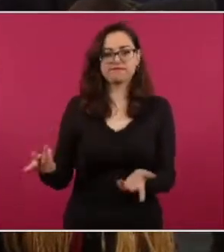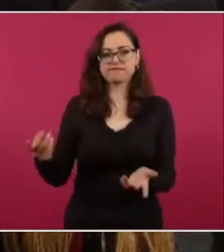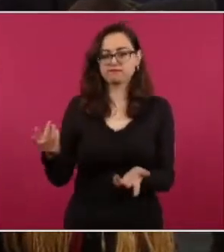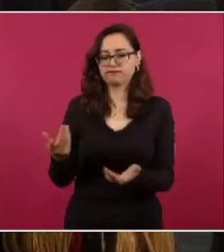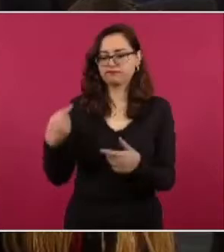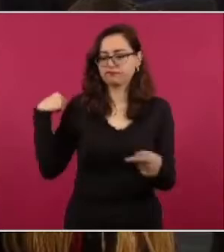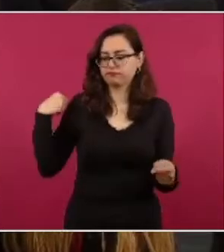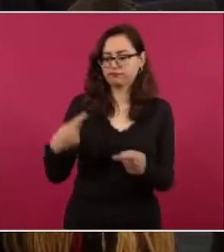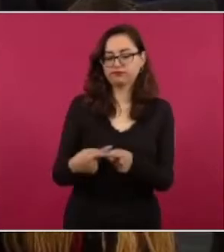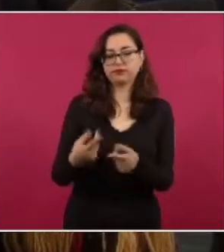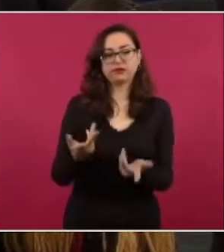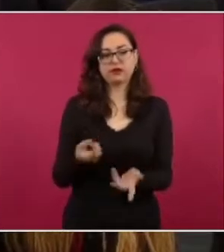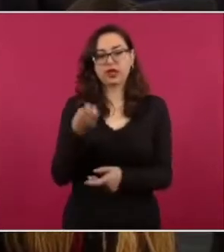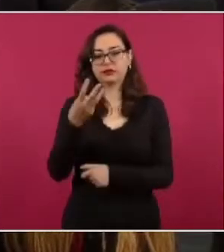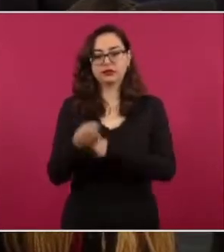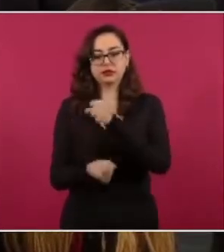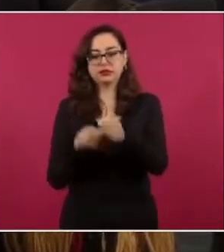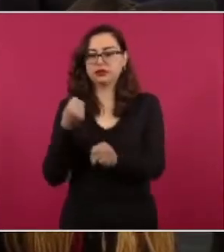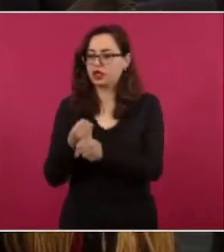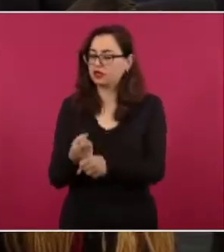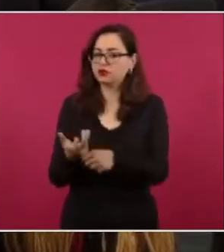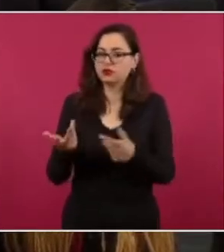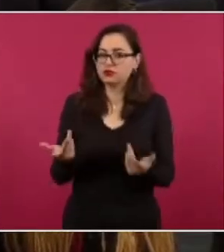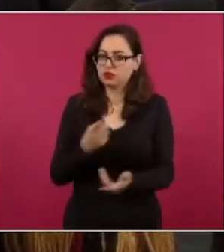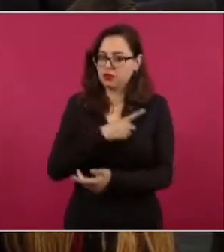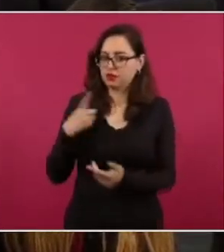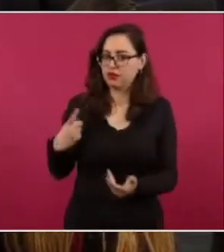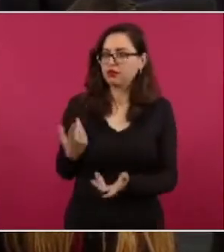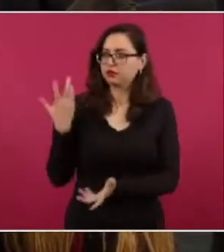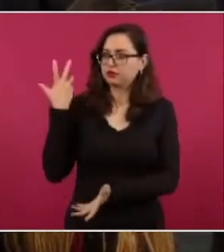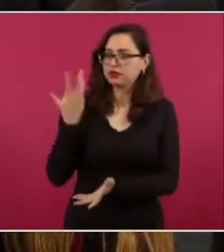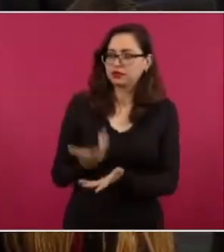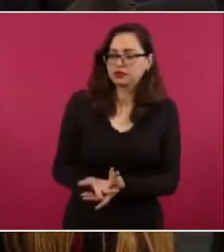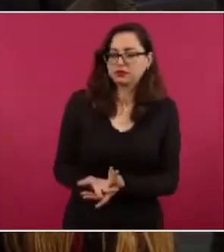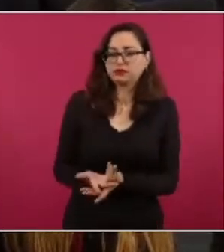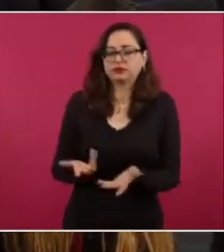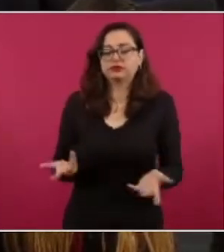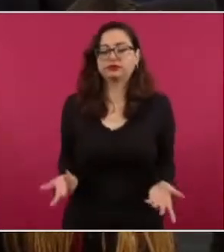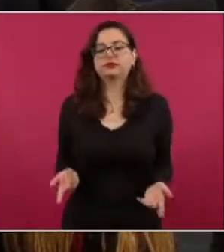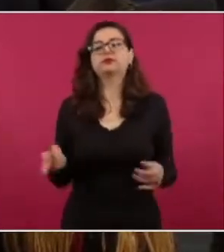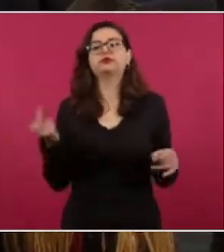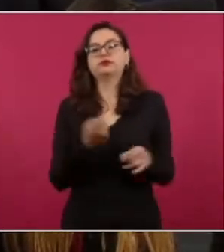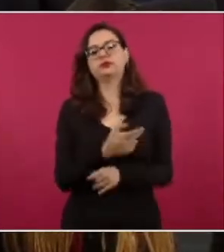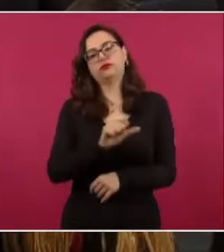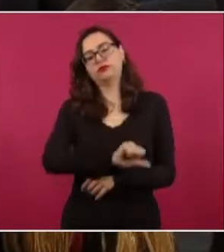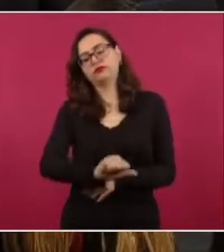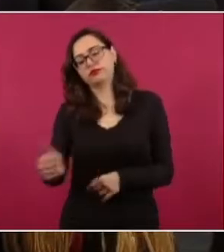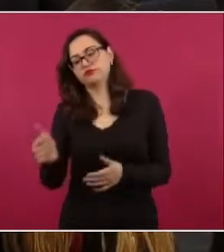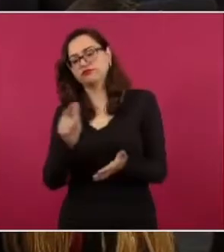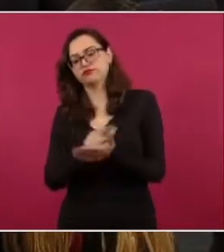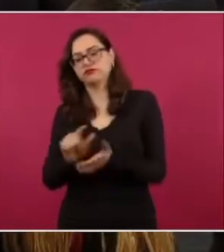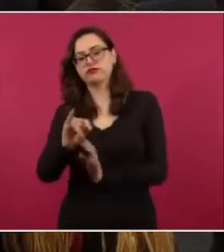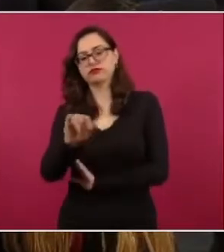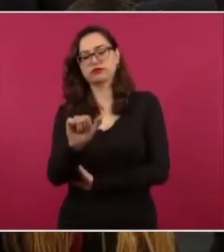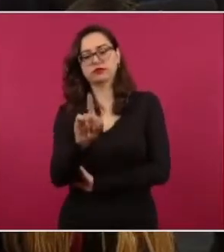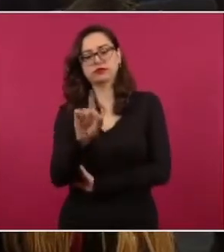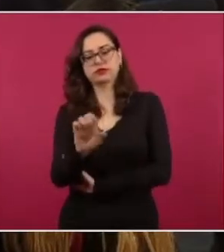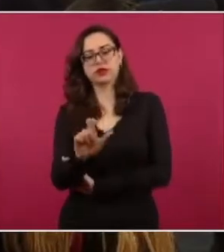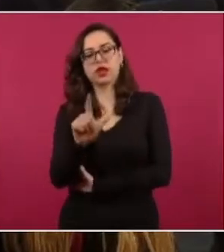contrato alguno con cualquier dependencia. En el caso de la empresa Haber Limpieza en general,